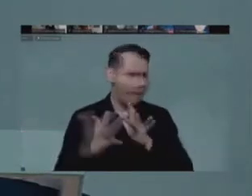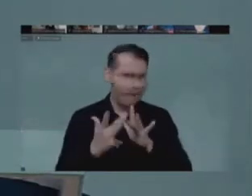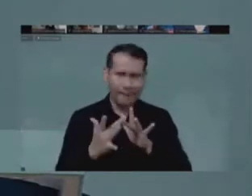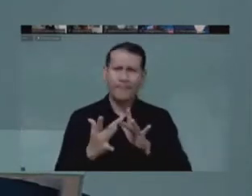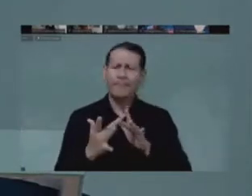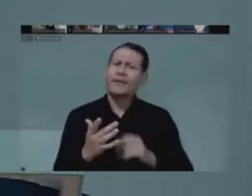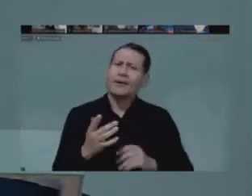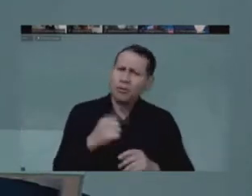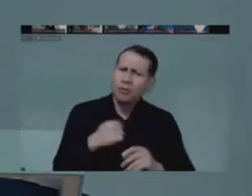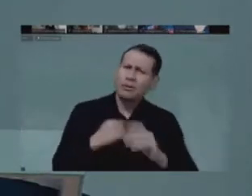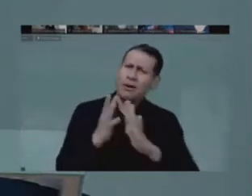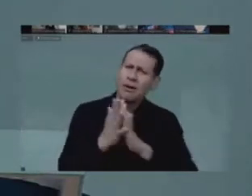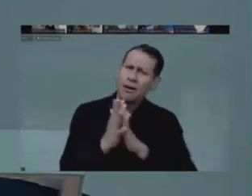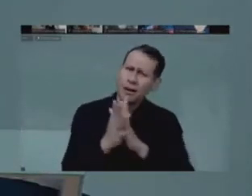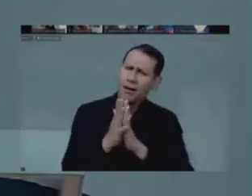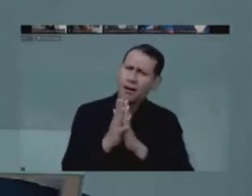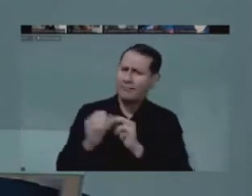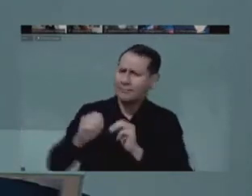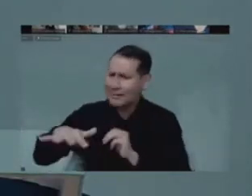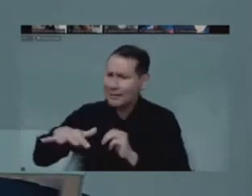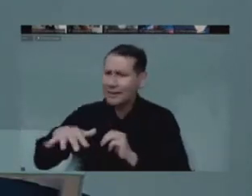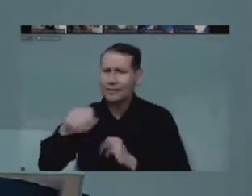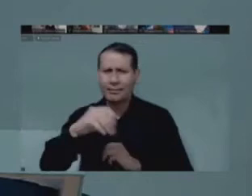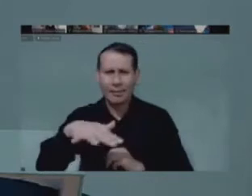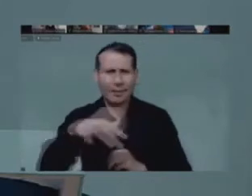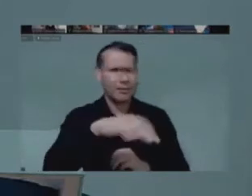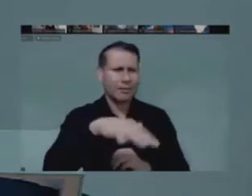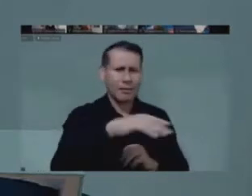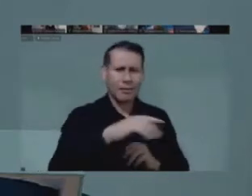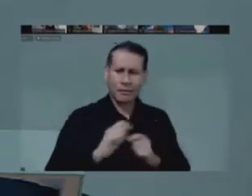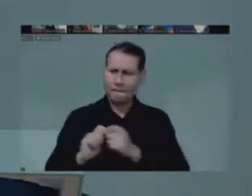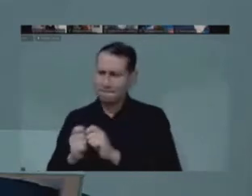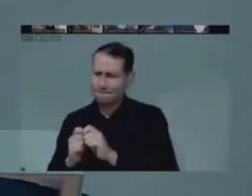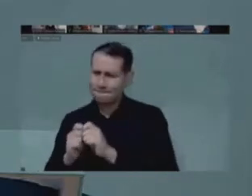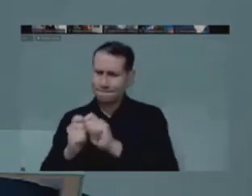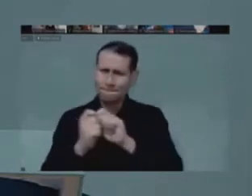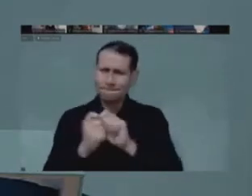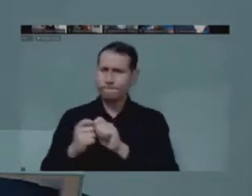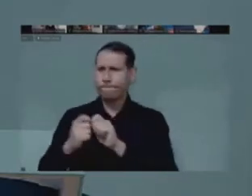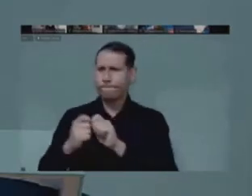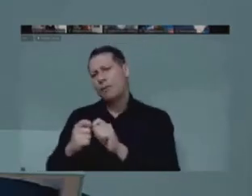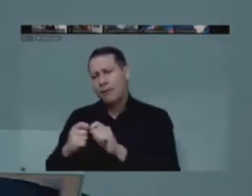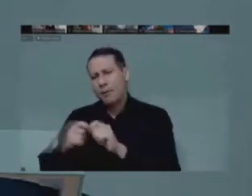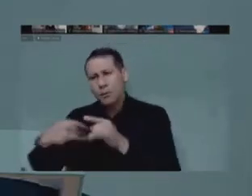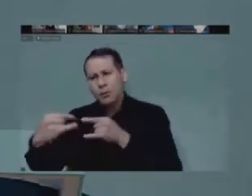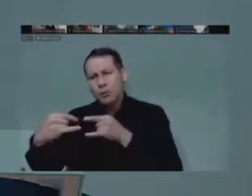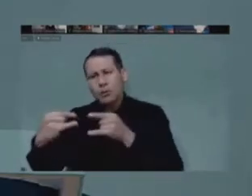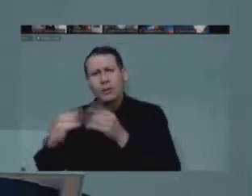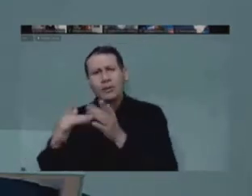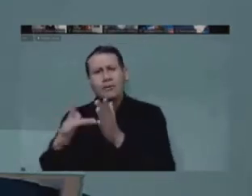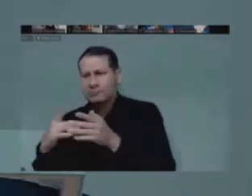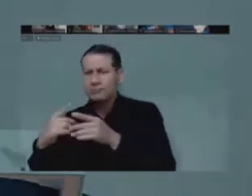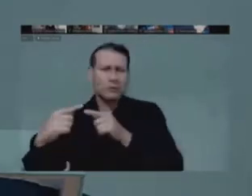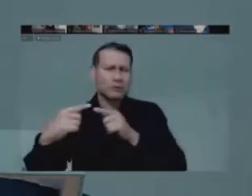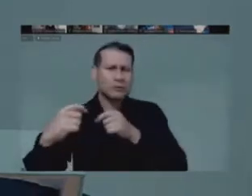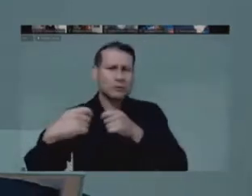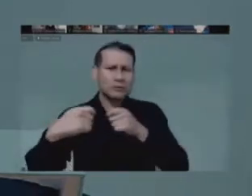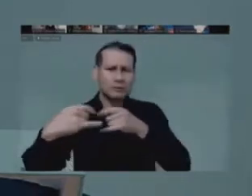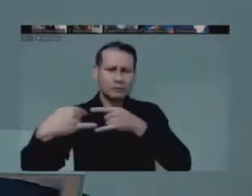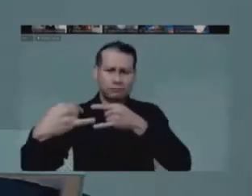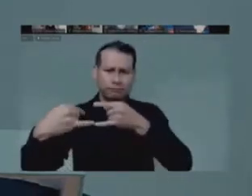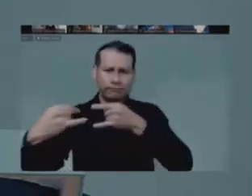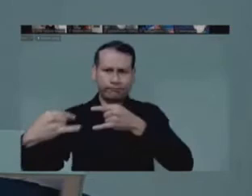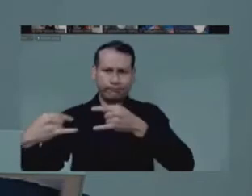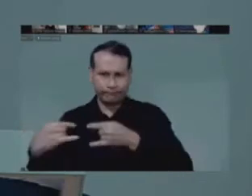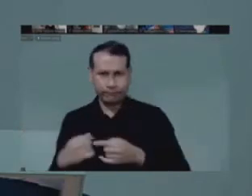porque pues bien sabemos que las condiciones son diferentes y sí es importante tener claro el contexto, ¿no? Para